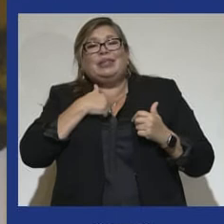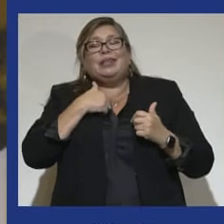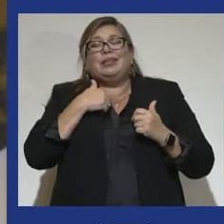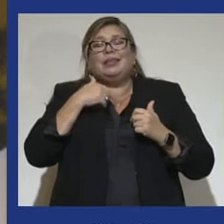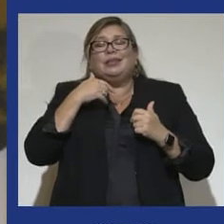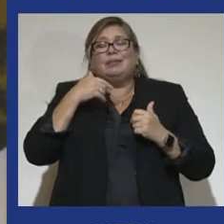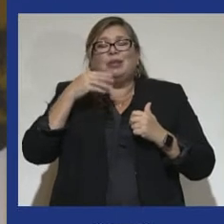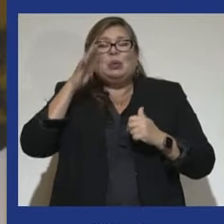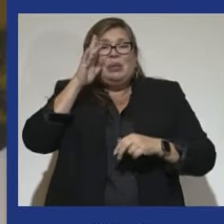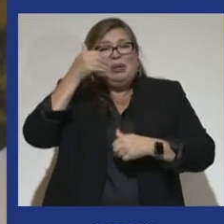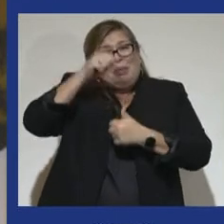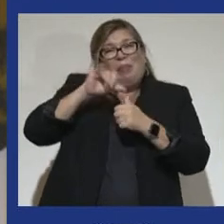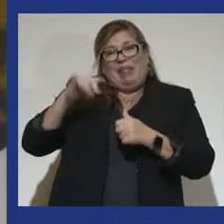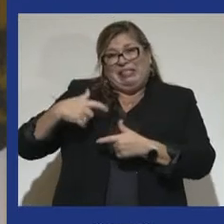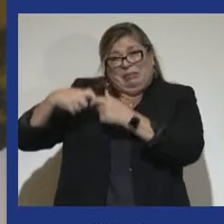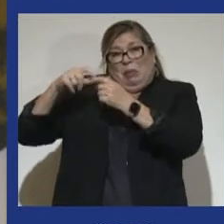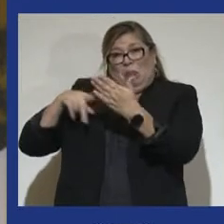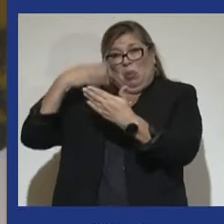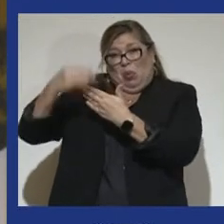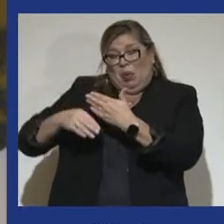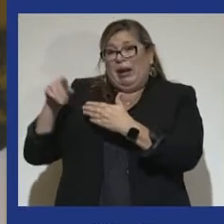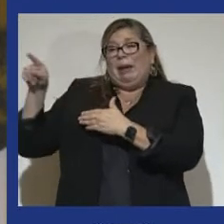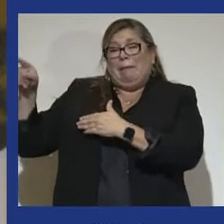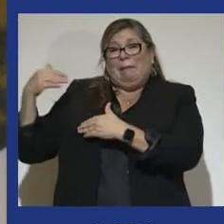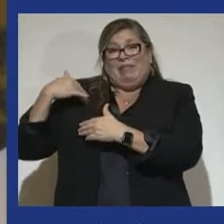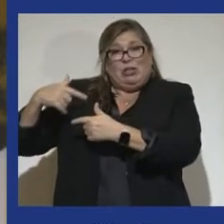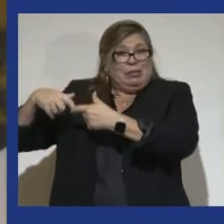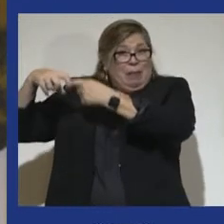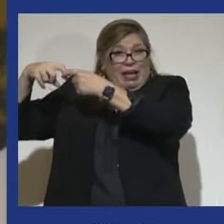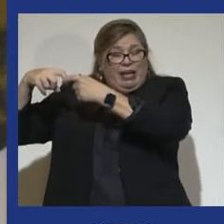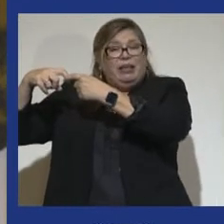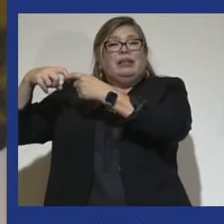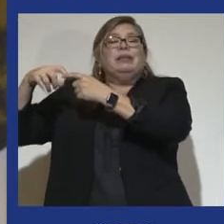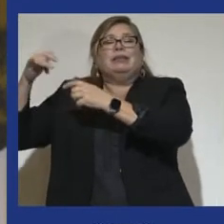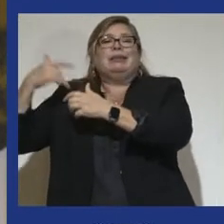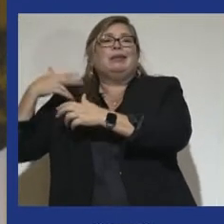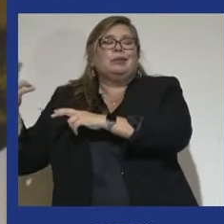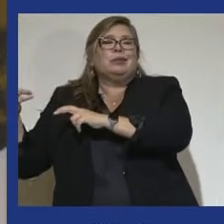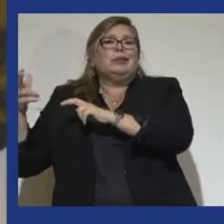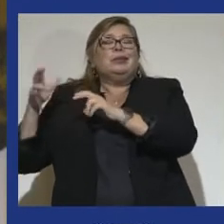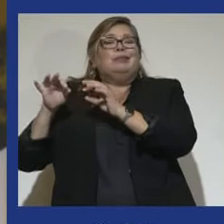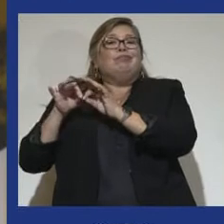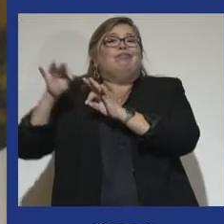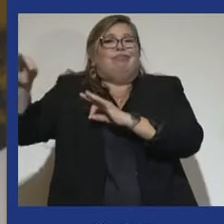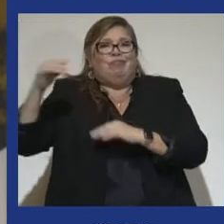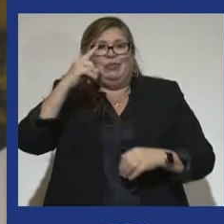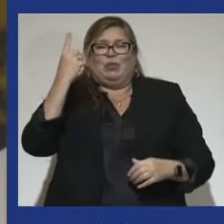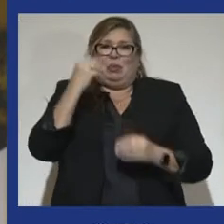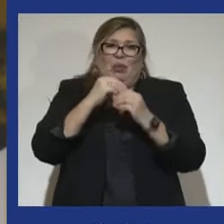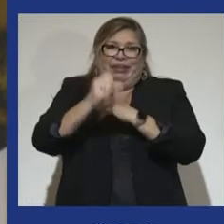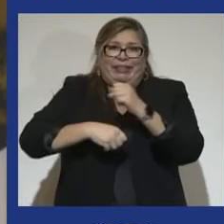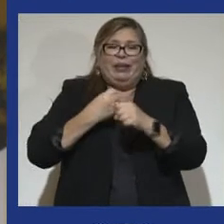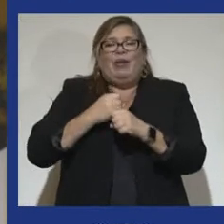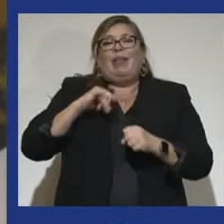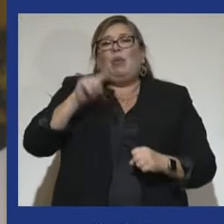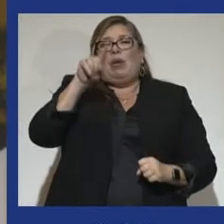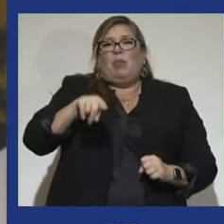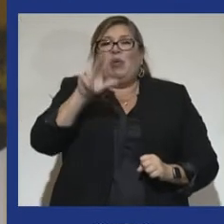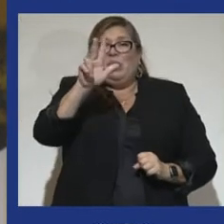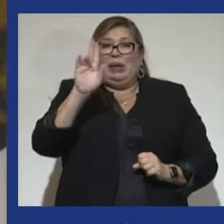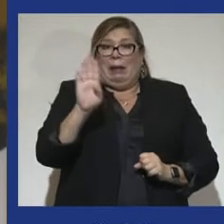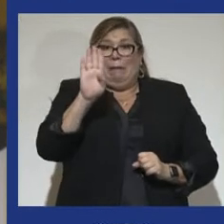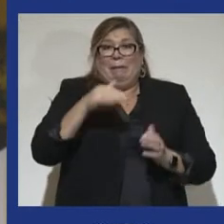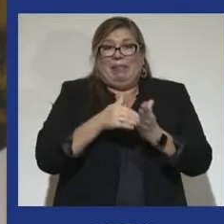operativa también los programas suspendidos por el año hemos movido esas suspensiones hacemos extendido un año